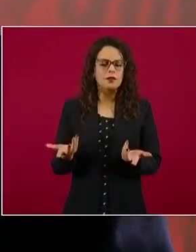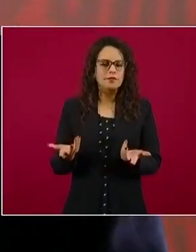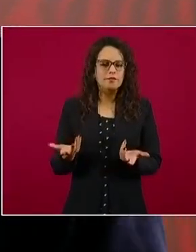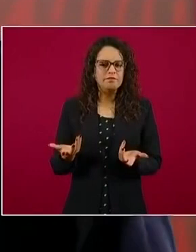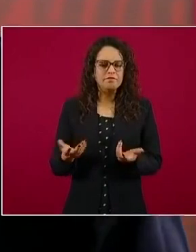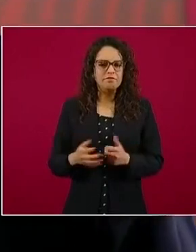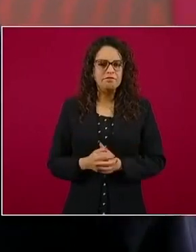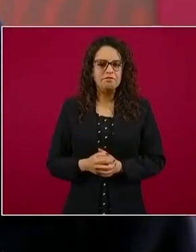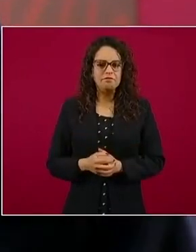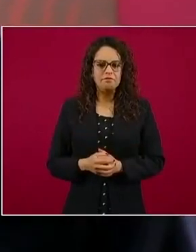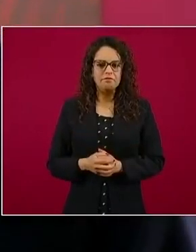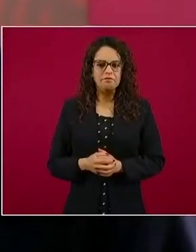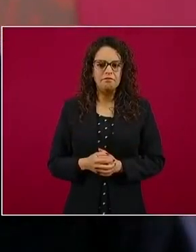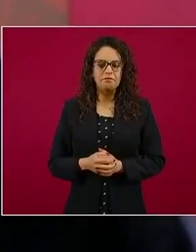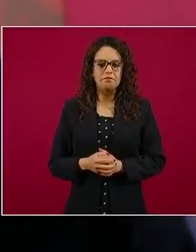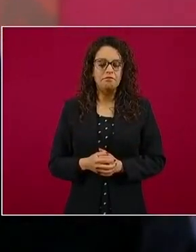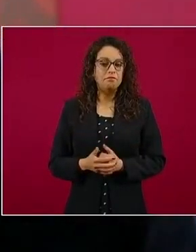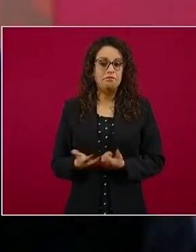hay una tradición